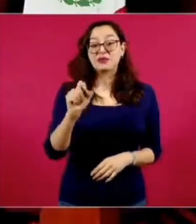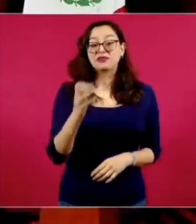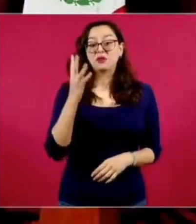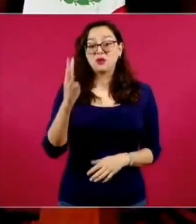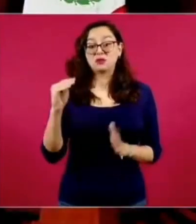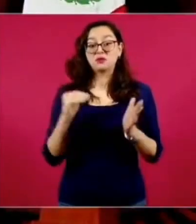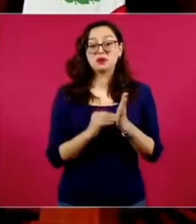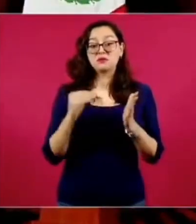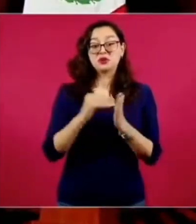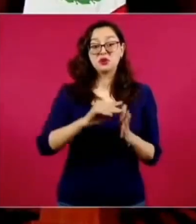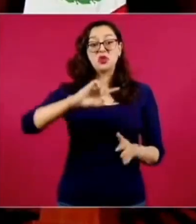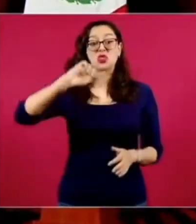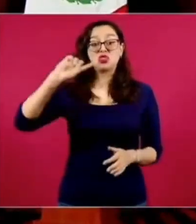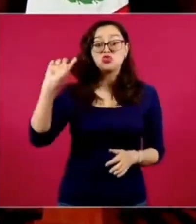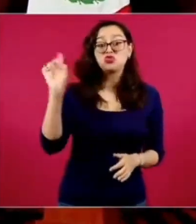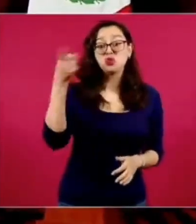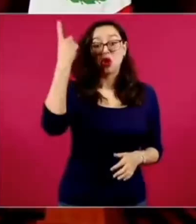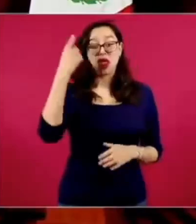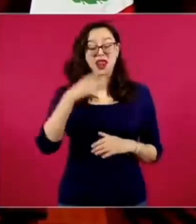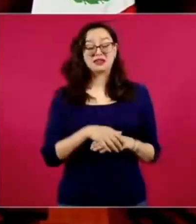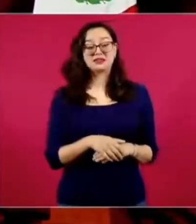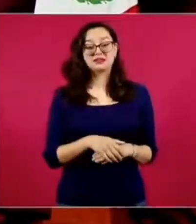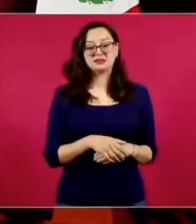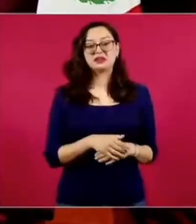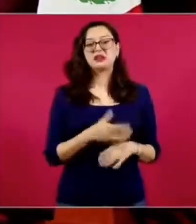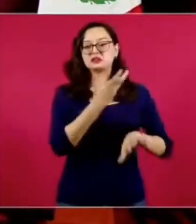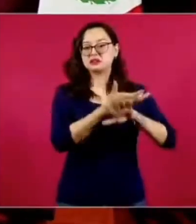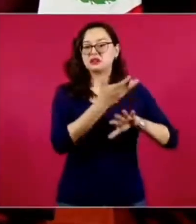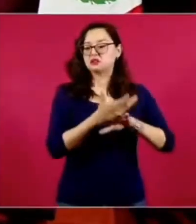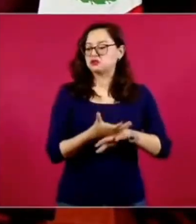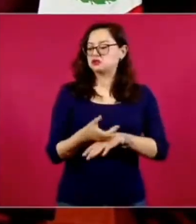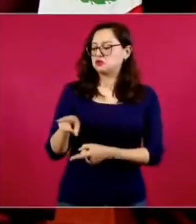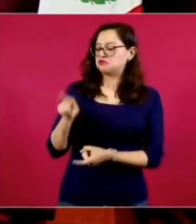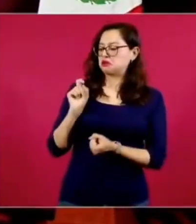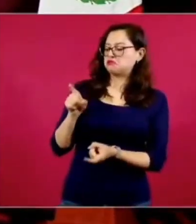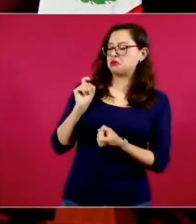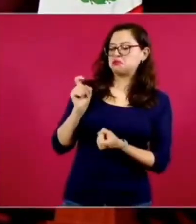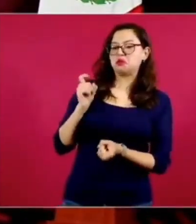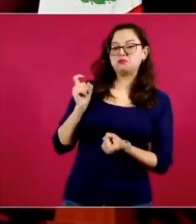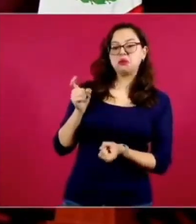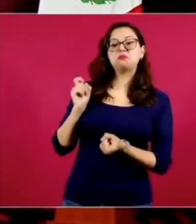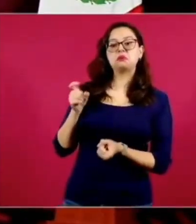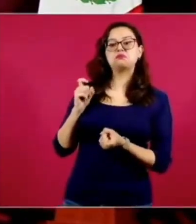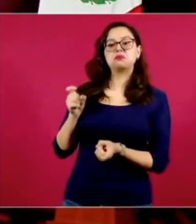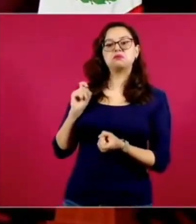324,000 millones de dólares aportan los migrantes mexicanos